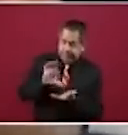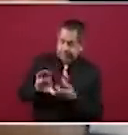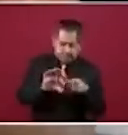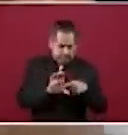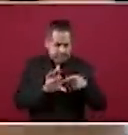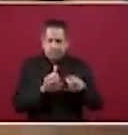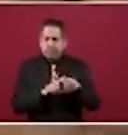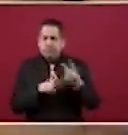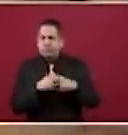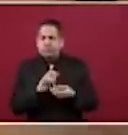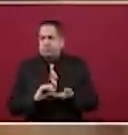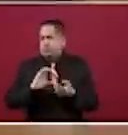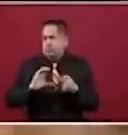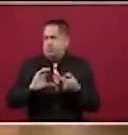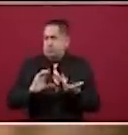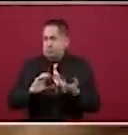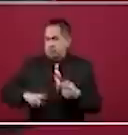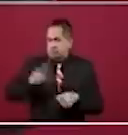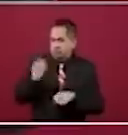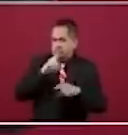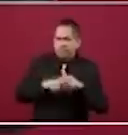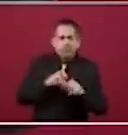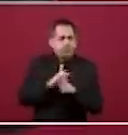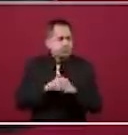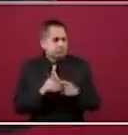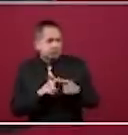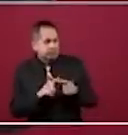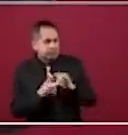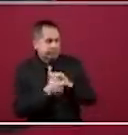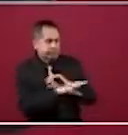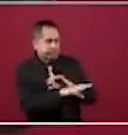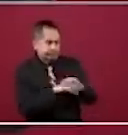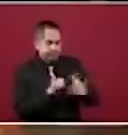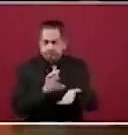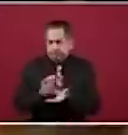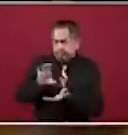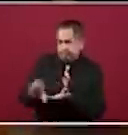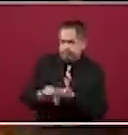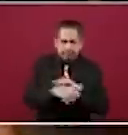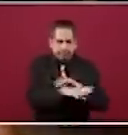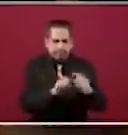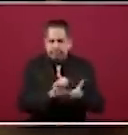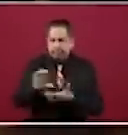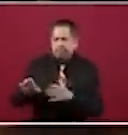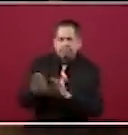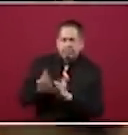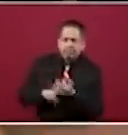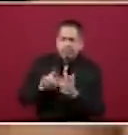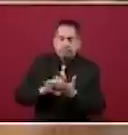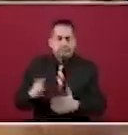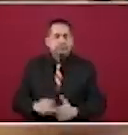es de dinero del gobierno federal, pero ¿de dónde? ¿De qué bolsillo va a salir? Porque al final es deuda del Estado. Gracias.